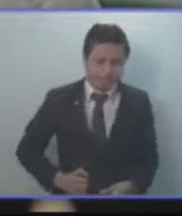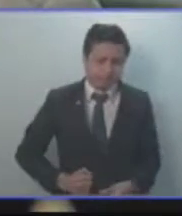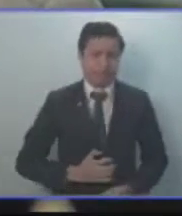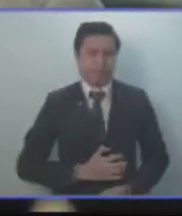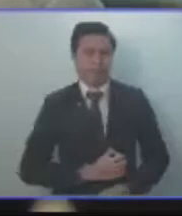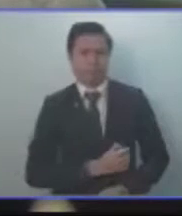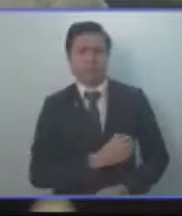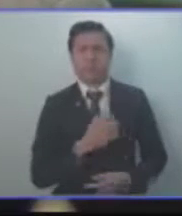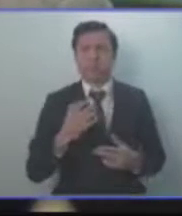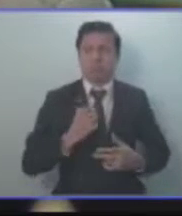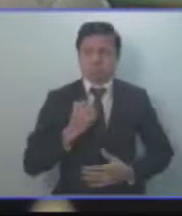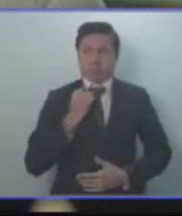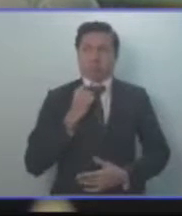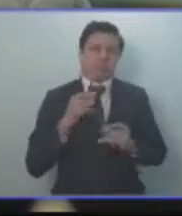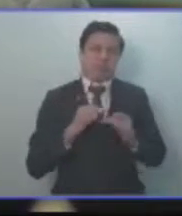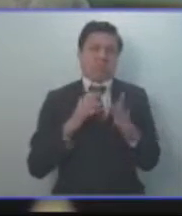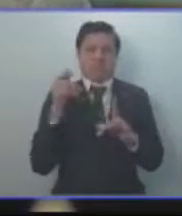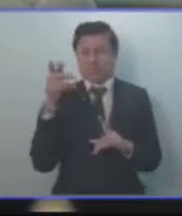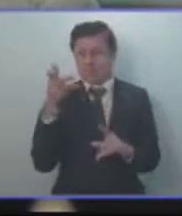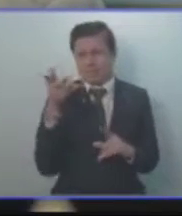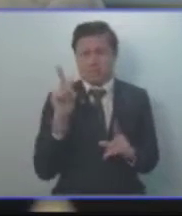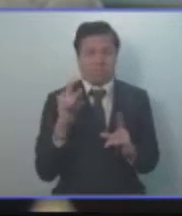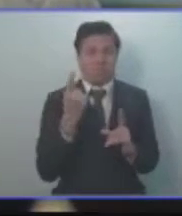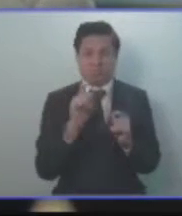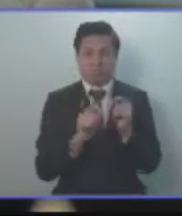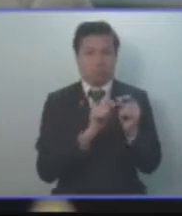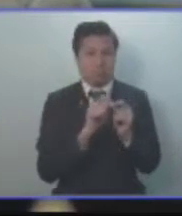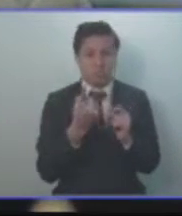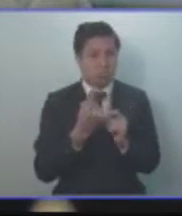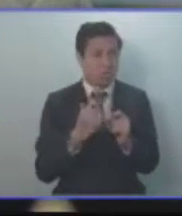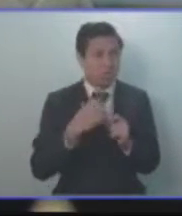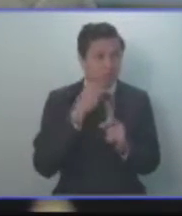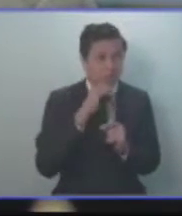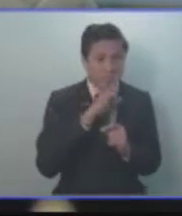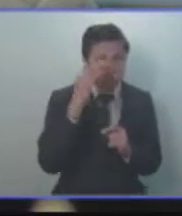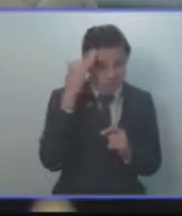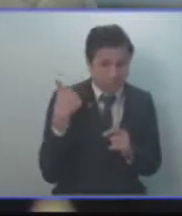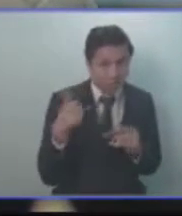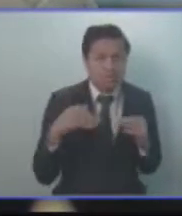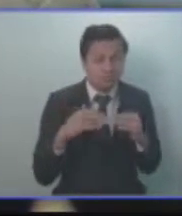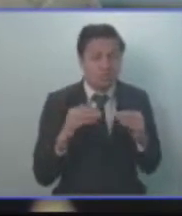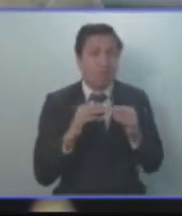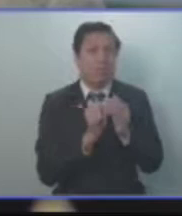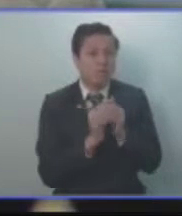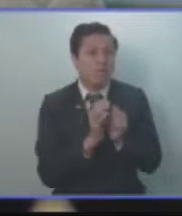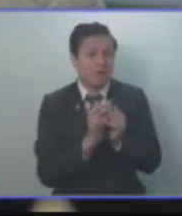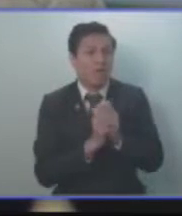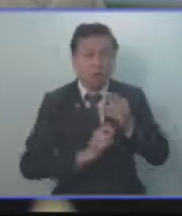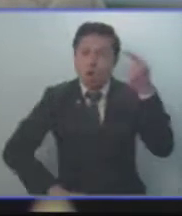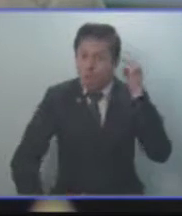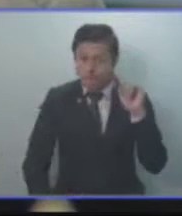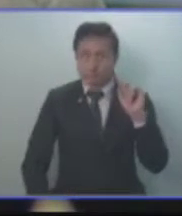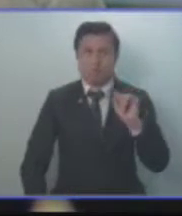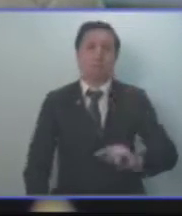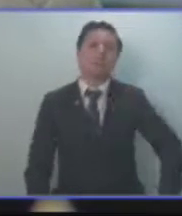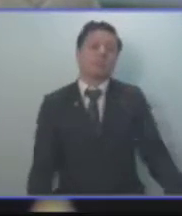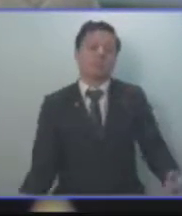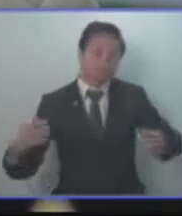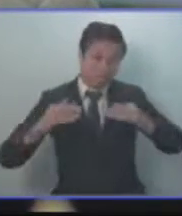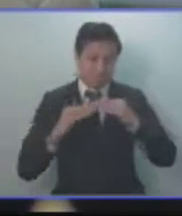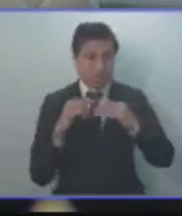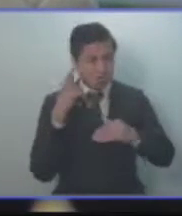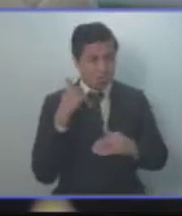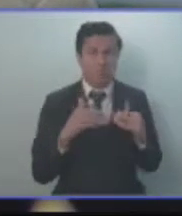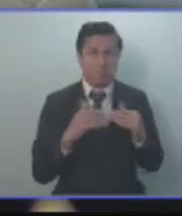en parte que da, porque no es solamente exclusivo incluso de mujeres. El cáncer de mama. Hay muchos hombres